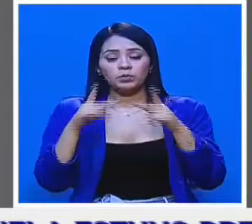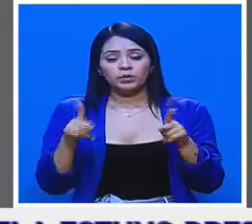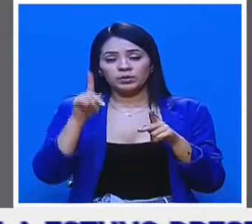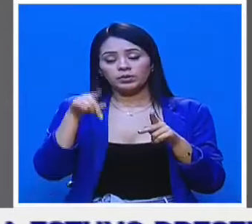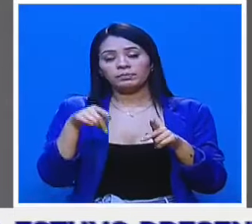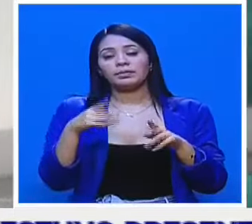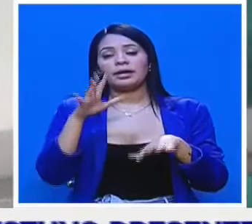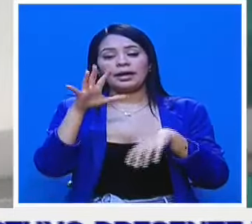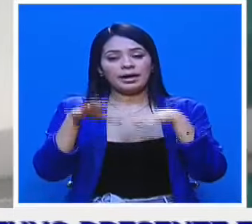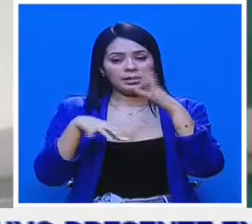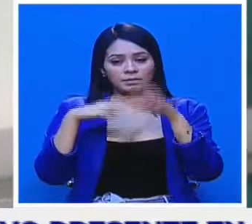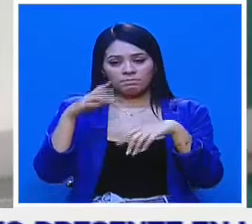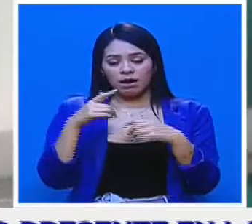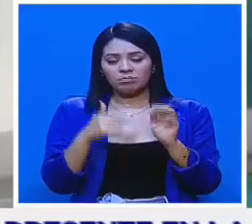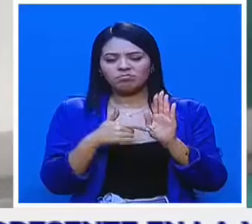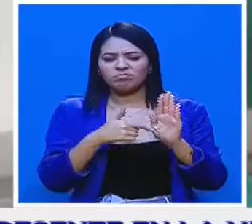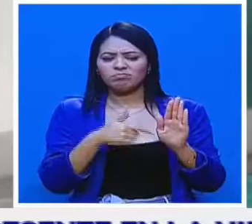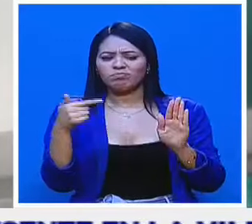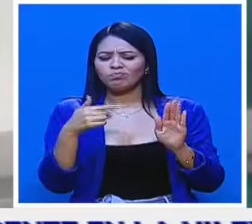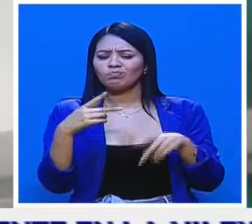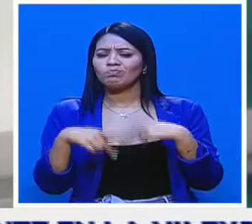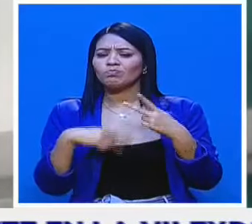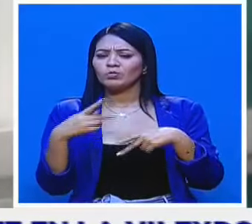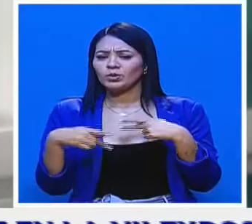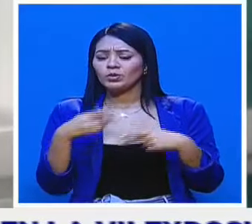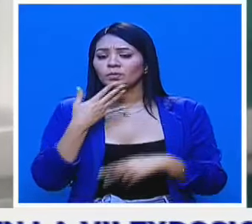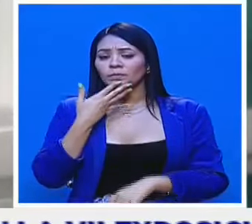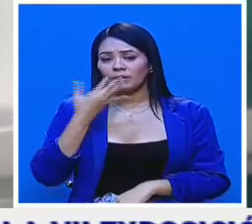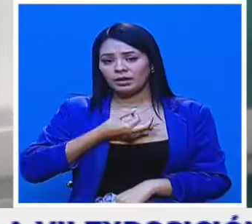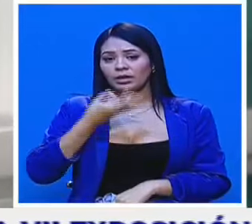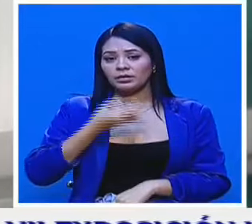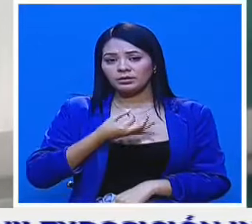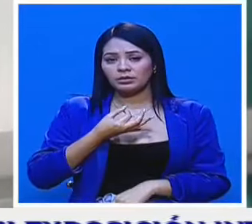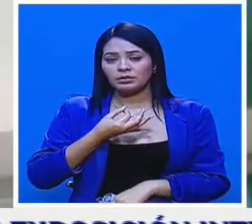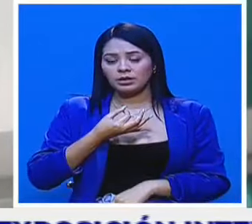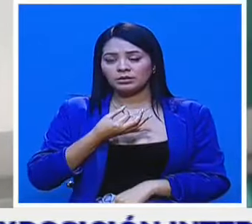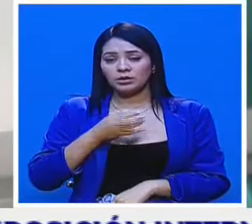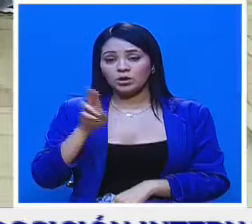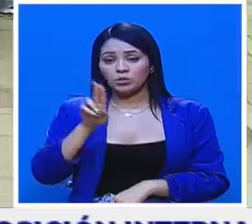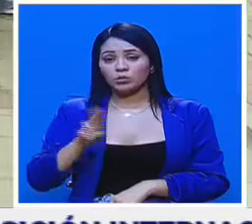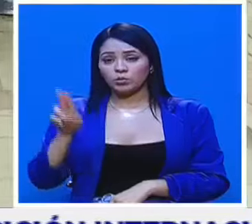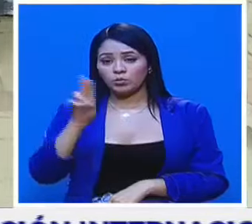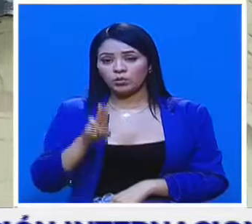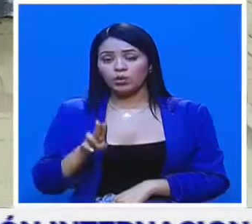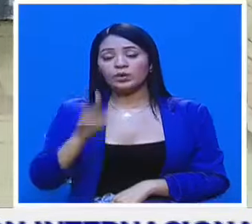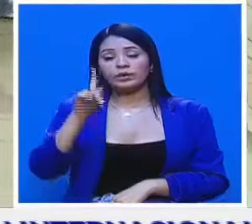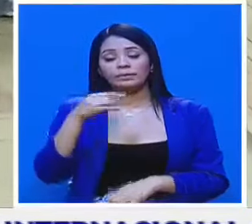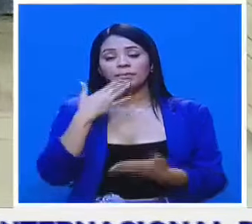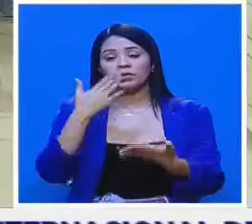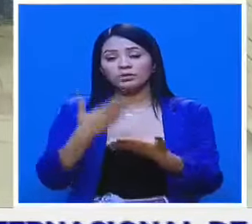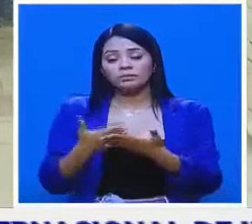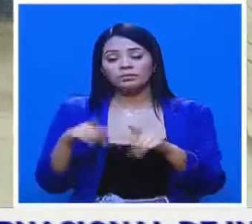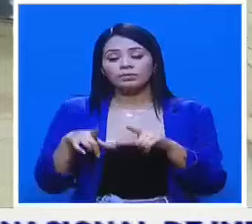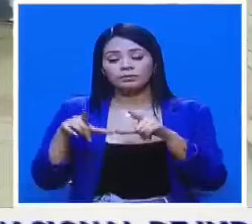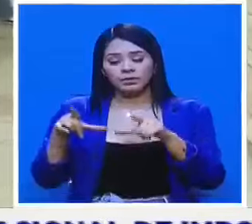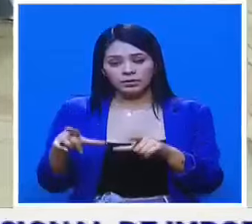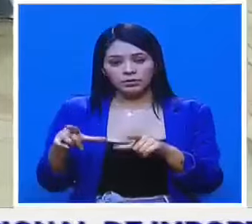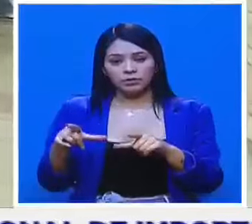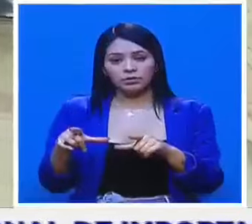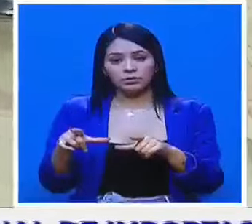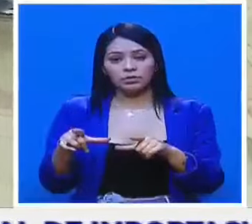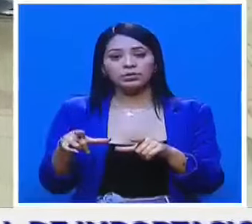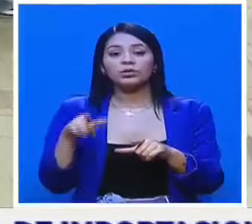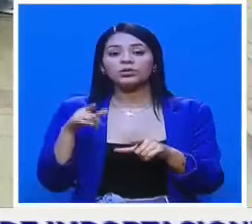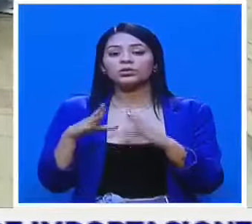animal cumplen con rigurosos procesos para garantizar su calidad, además que cuentan con los permisos respectivos del INSAI, por lo